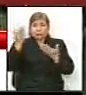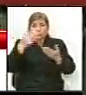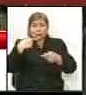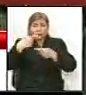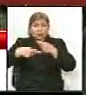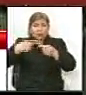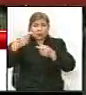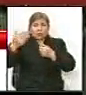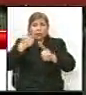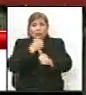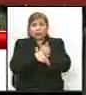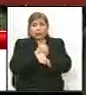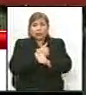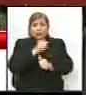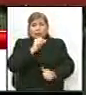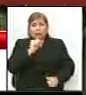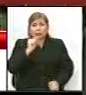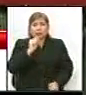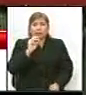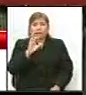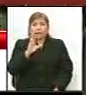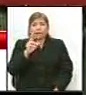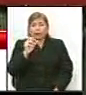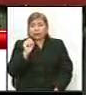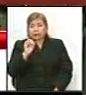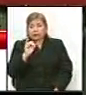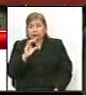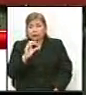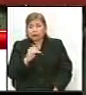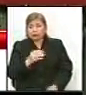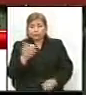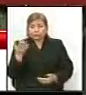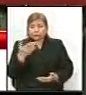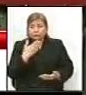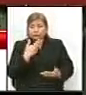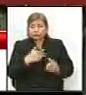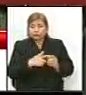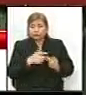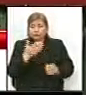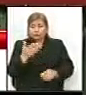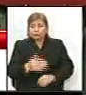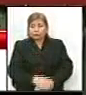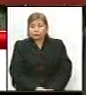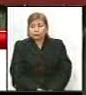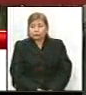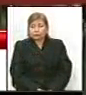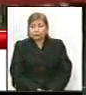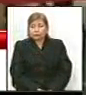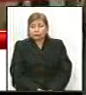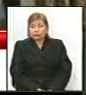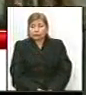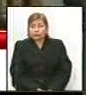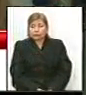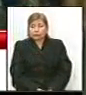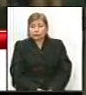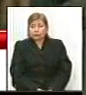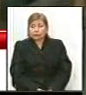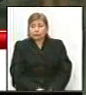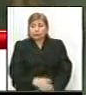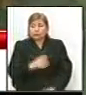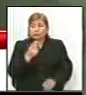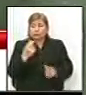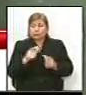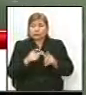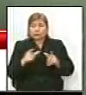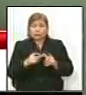de Ayacucho a San Francisco. Tienes la palabra, Wilber. En primer lugar, al señor Joaquín Dipas